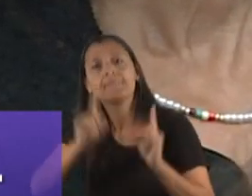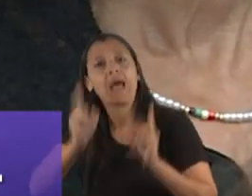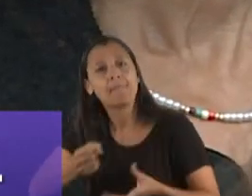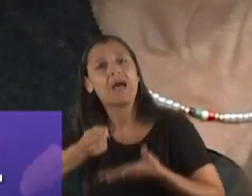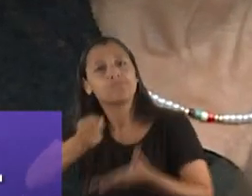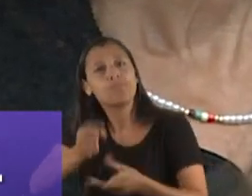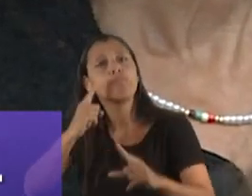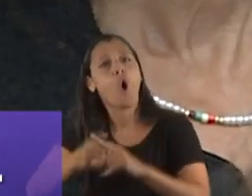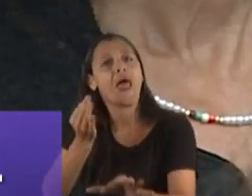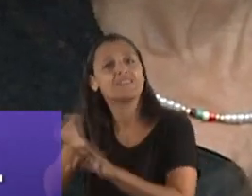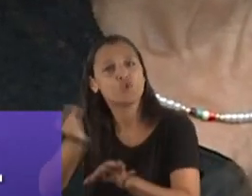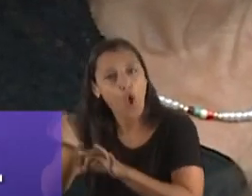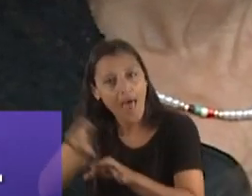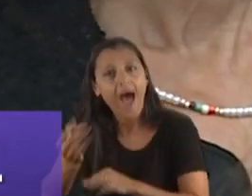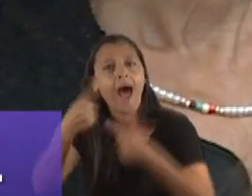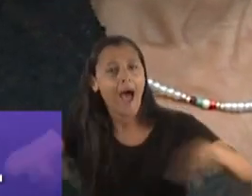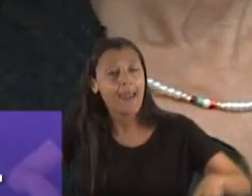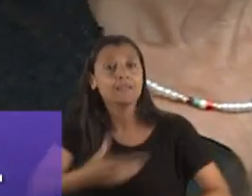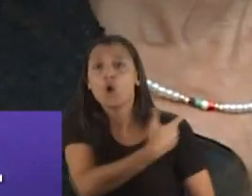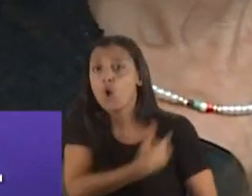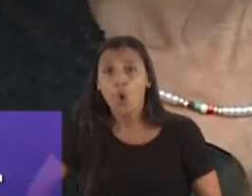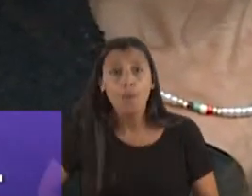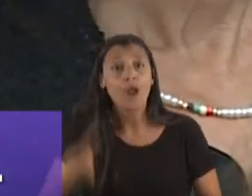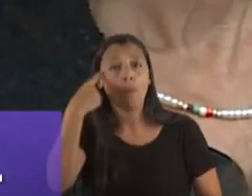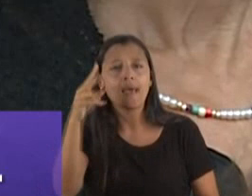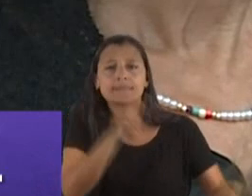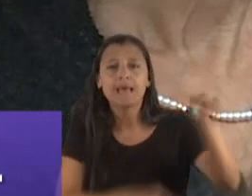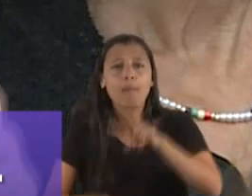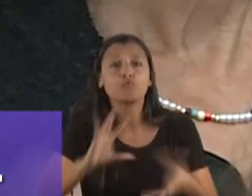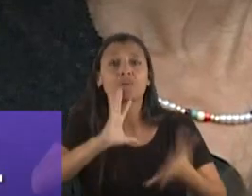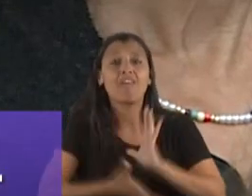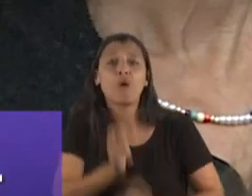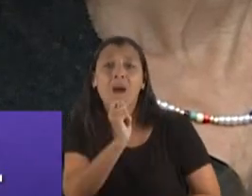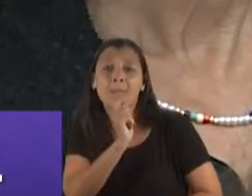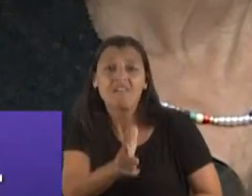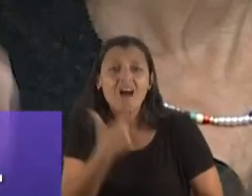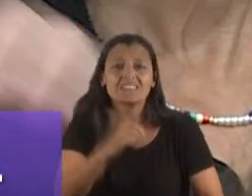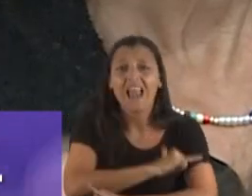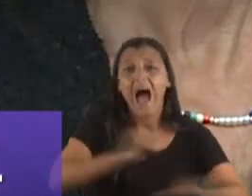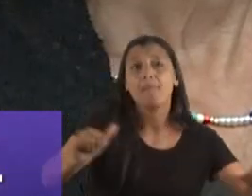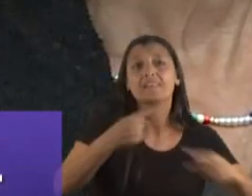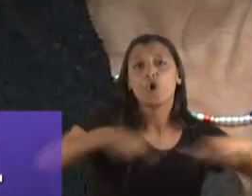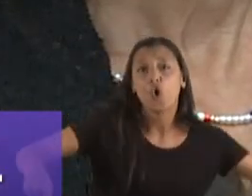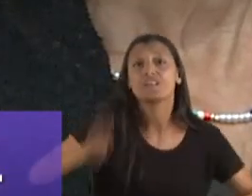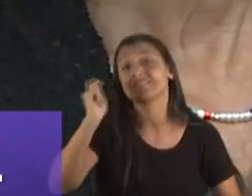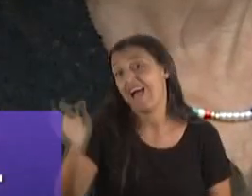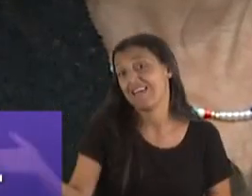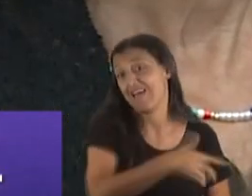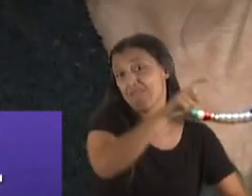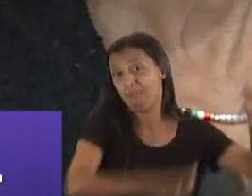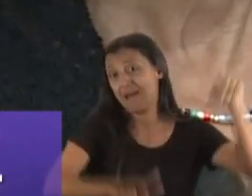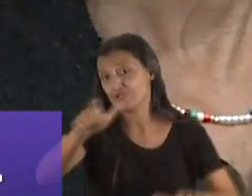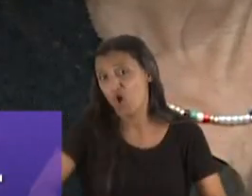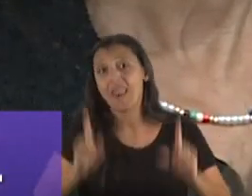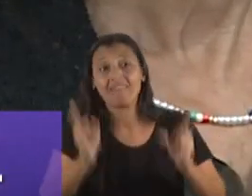escolares. Digo, si el gobierno tiene pensado llegar de una manera más potente para comunicar sus políticas públicas a los universos específicos a los